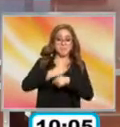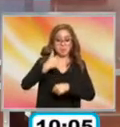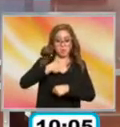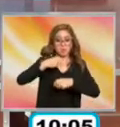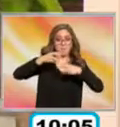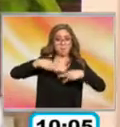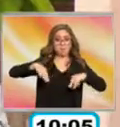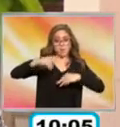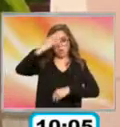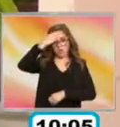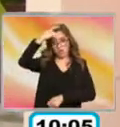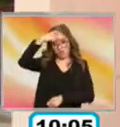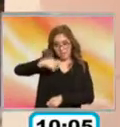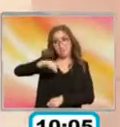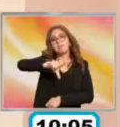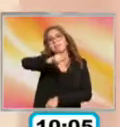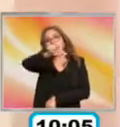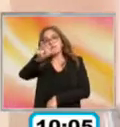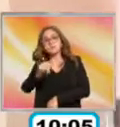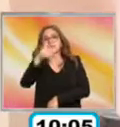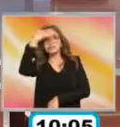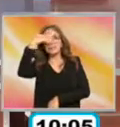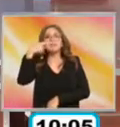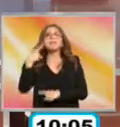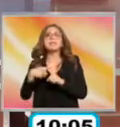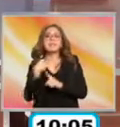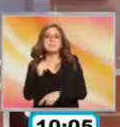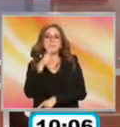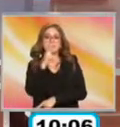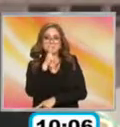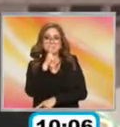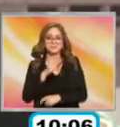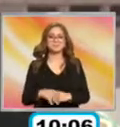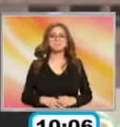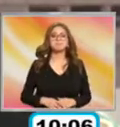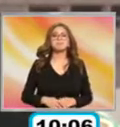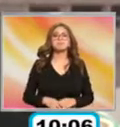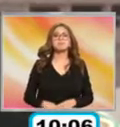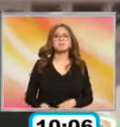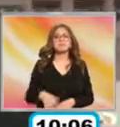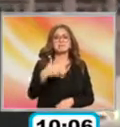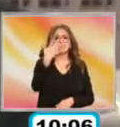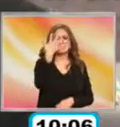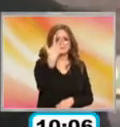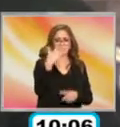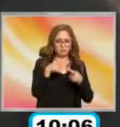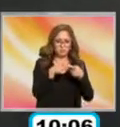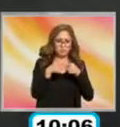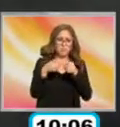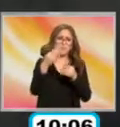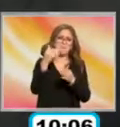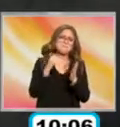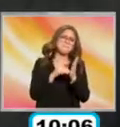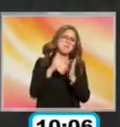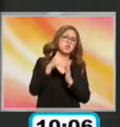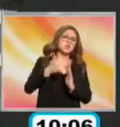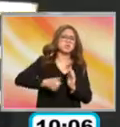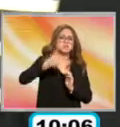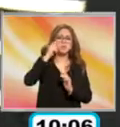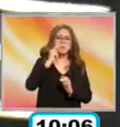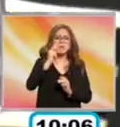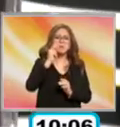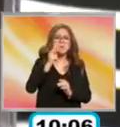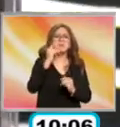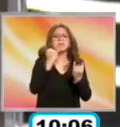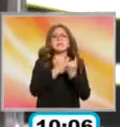música y que después se hayan enterado de que él es mi padre. 5 videoclips, millones de views, seguidores en Instagram,